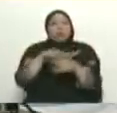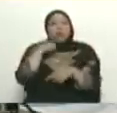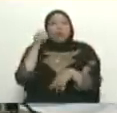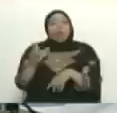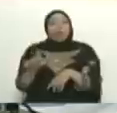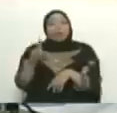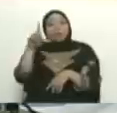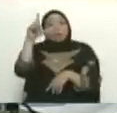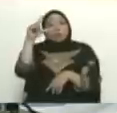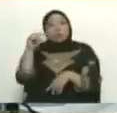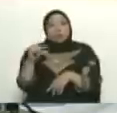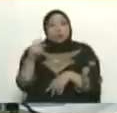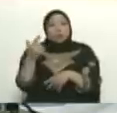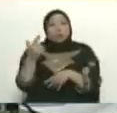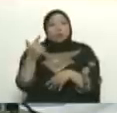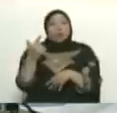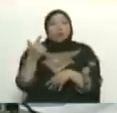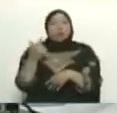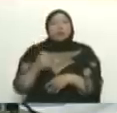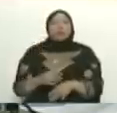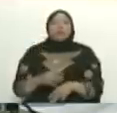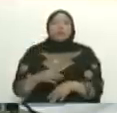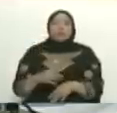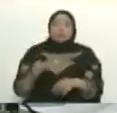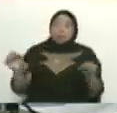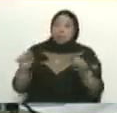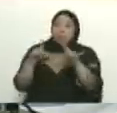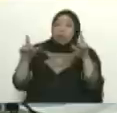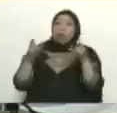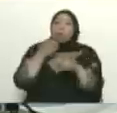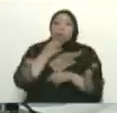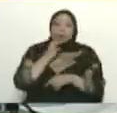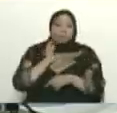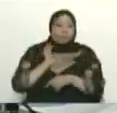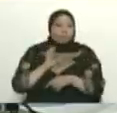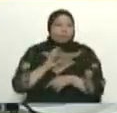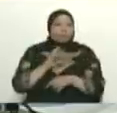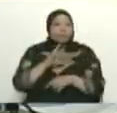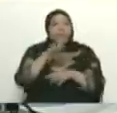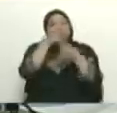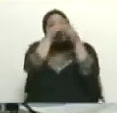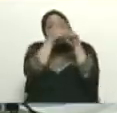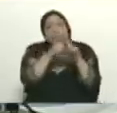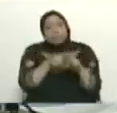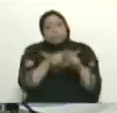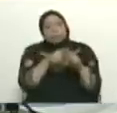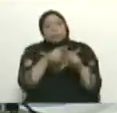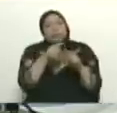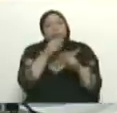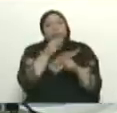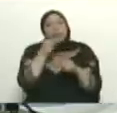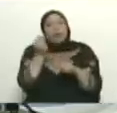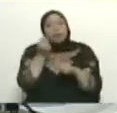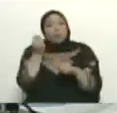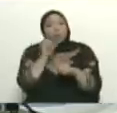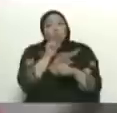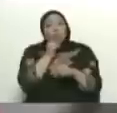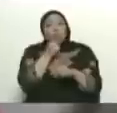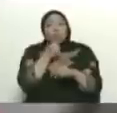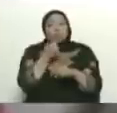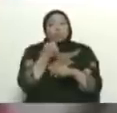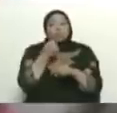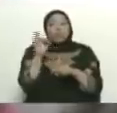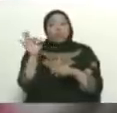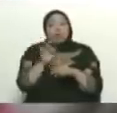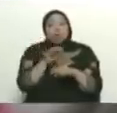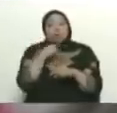Milagrosamente bajaba, Rondero. Es decir, la tasa de mortalidad de adultos, que es una tasa que